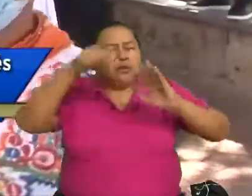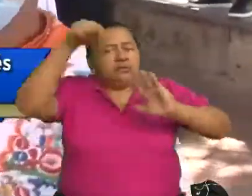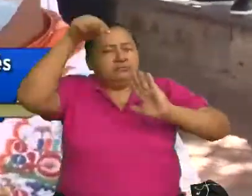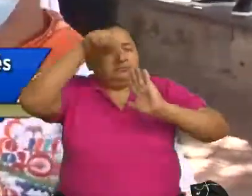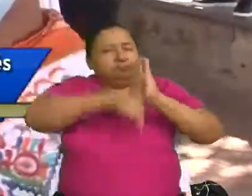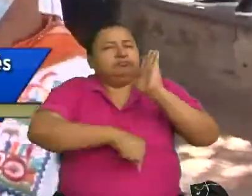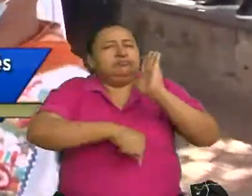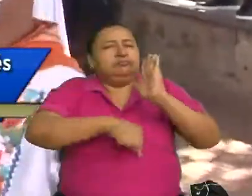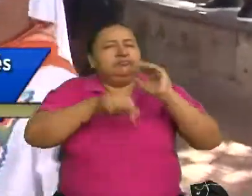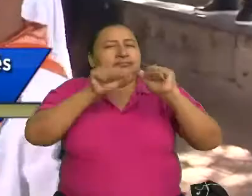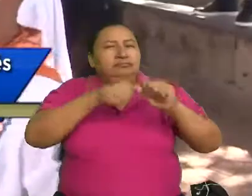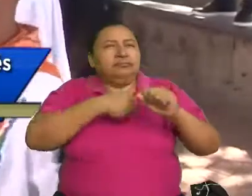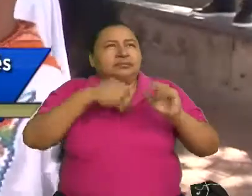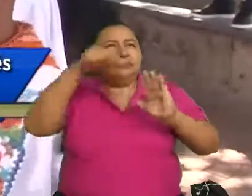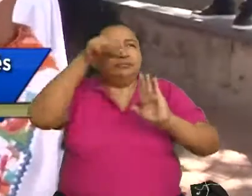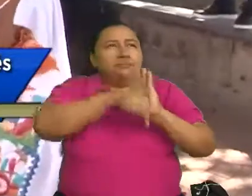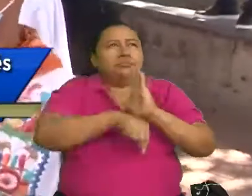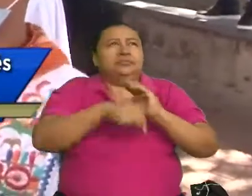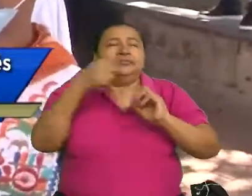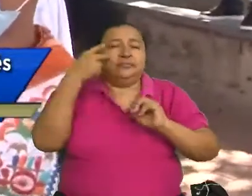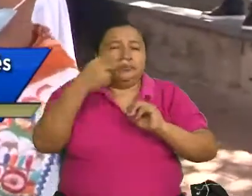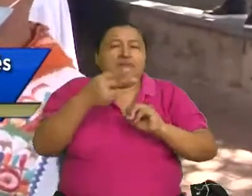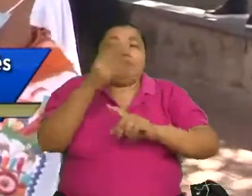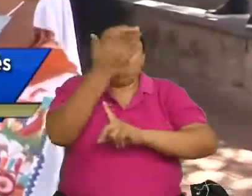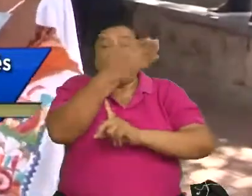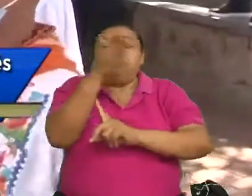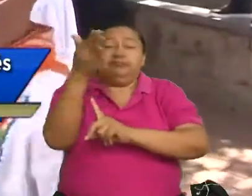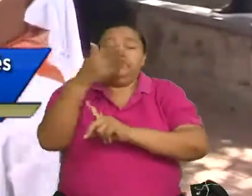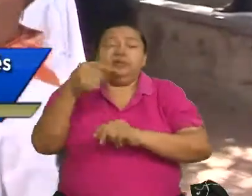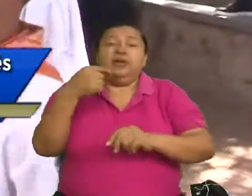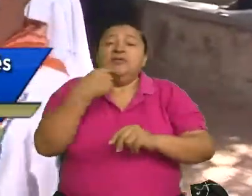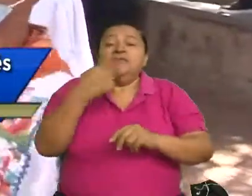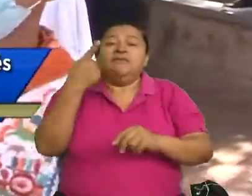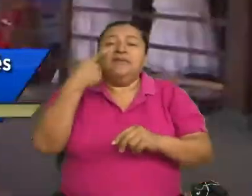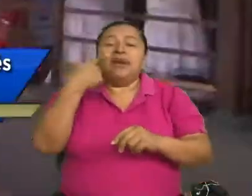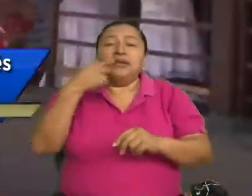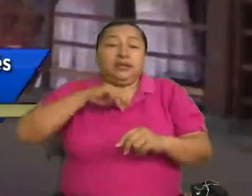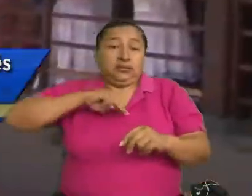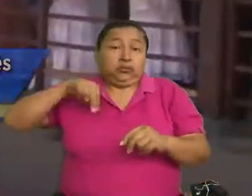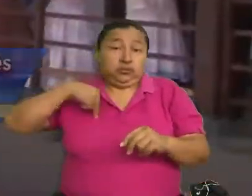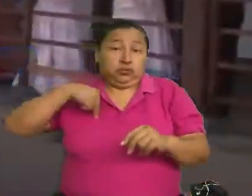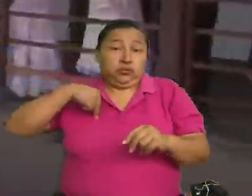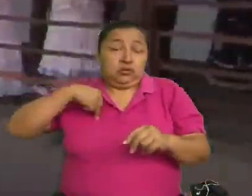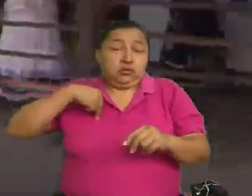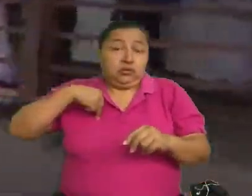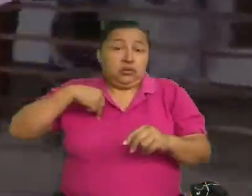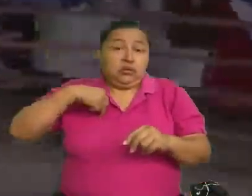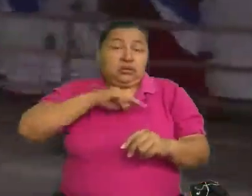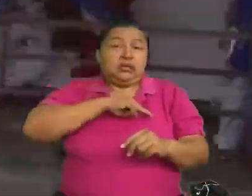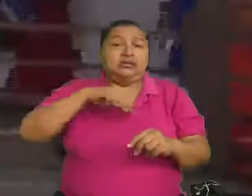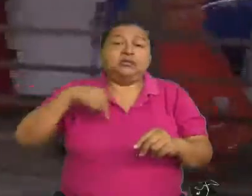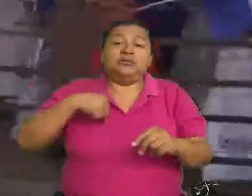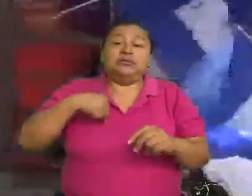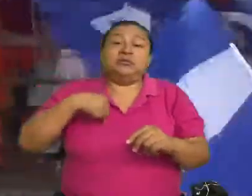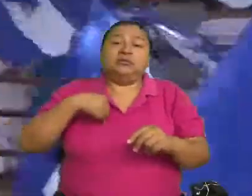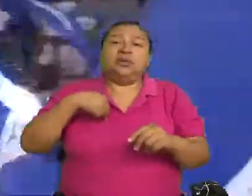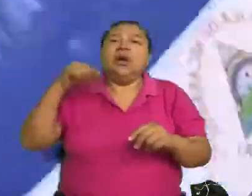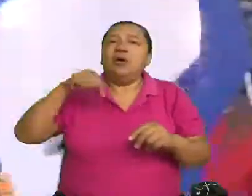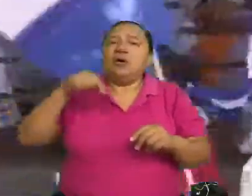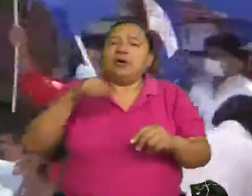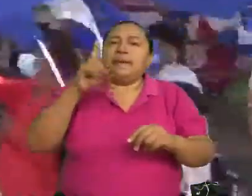larguísimo. Nosotros, ahí está precisamente en pantalla, don Wilmore. Fíjate que nosotros nacemos en abril